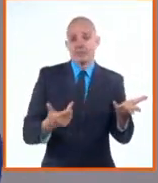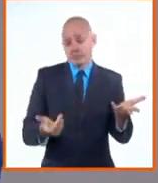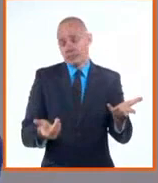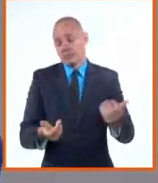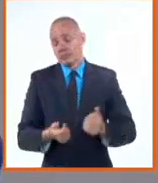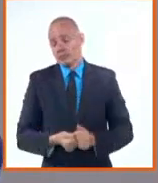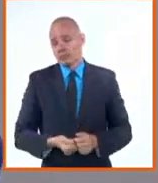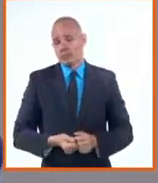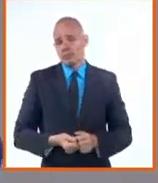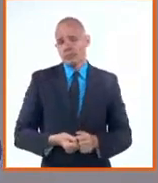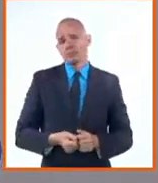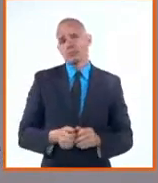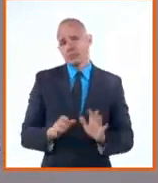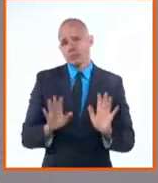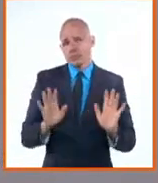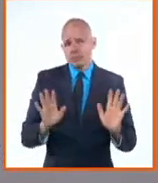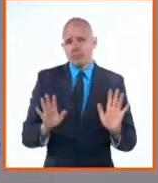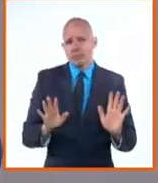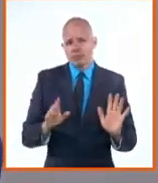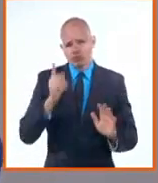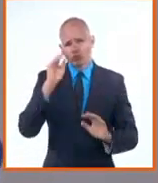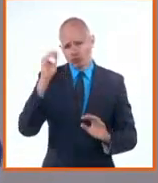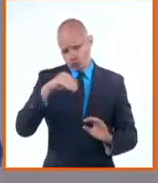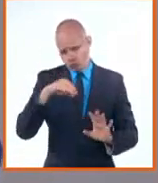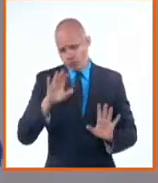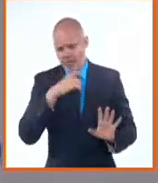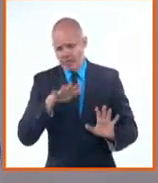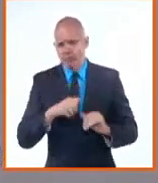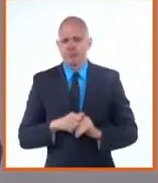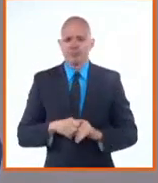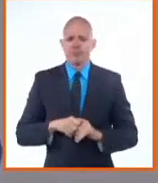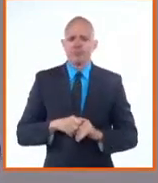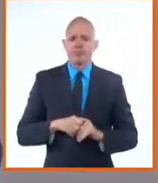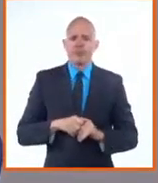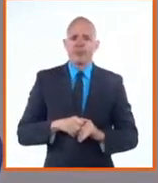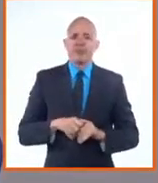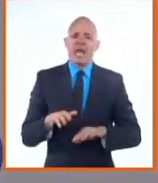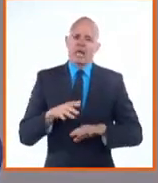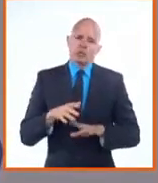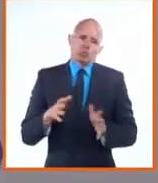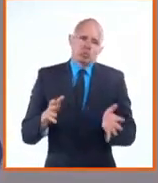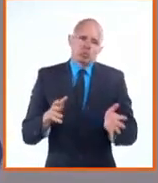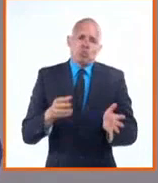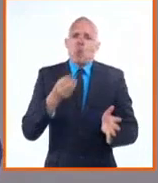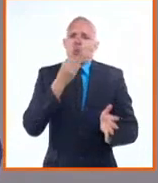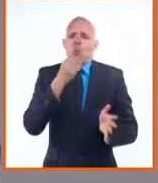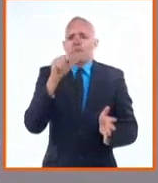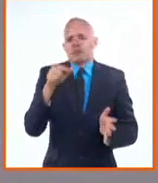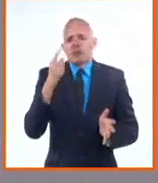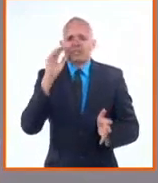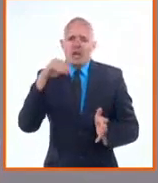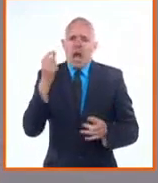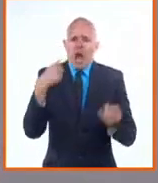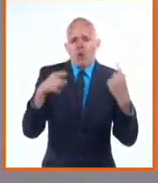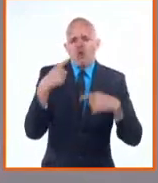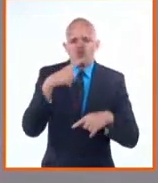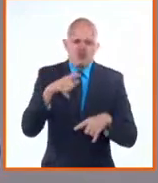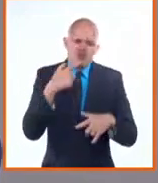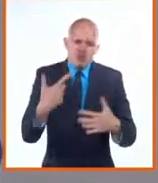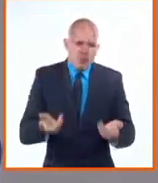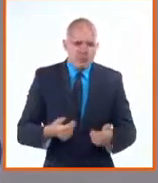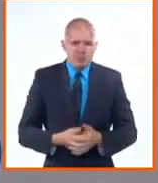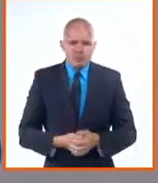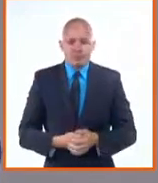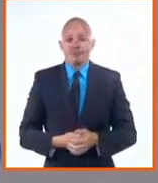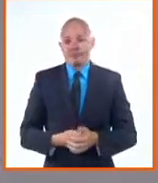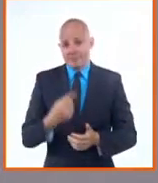la gente puede salir pero después que la gente está la espontaneidad no se fabrica y la frase que se